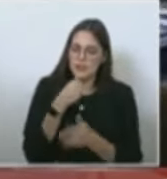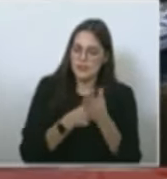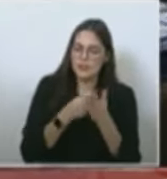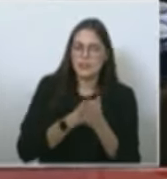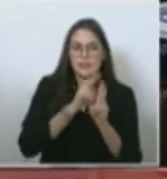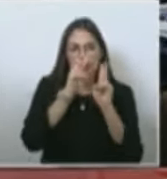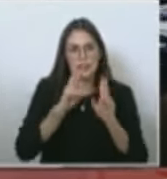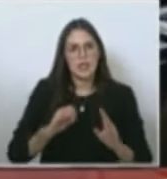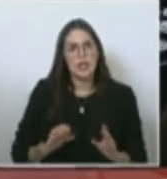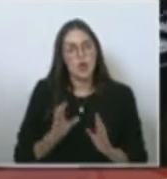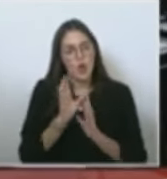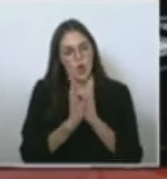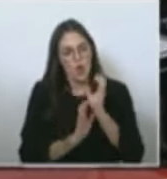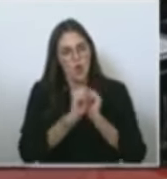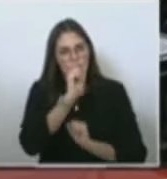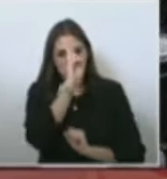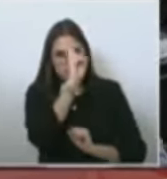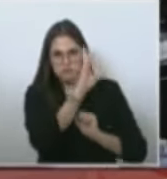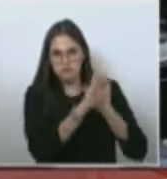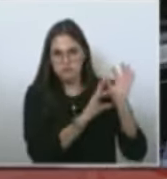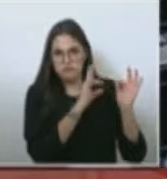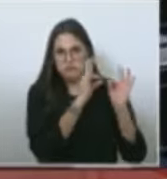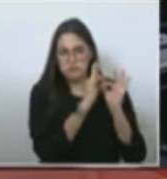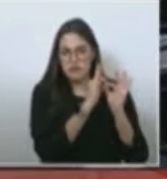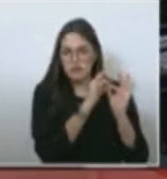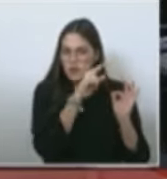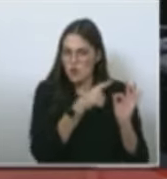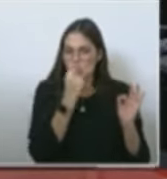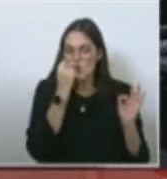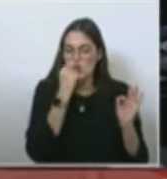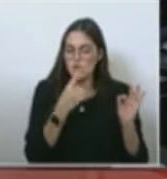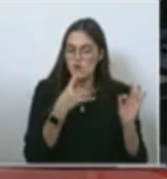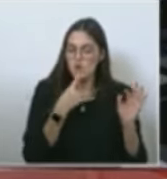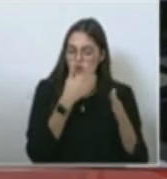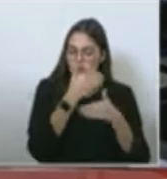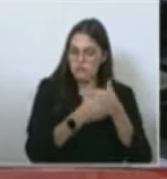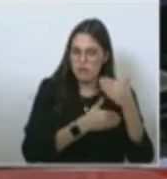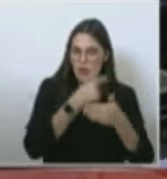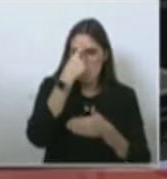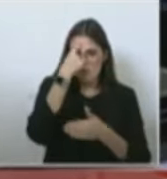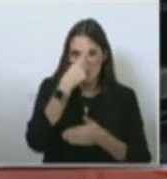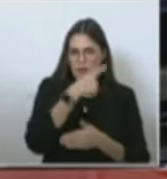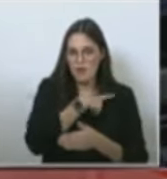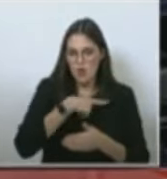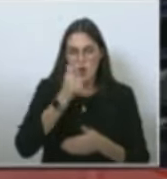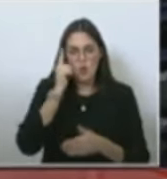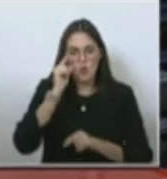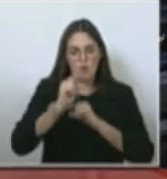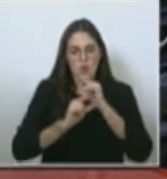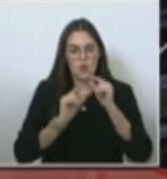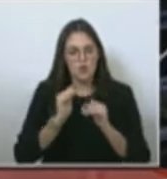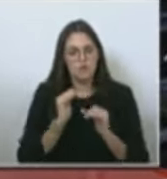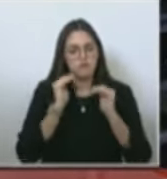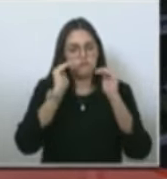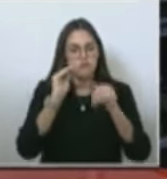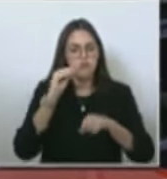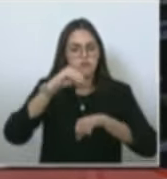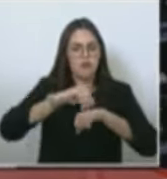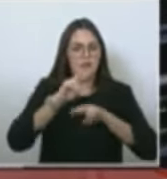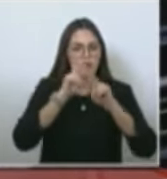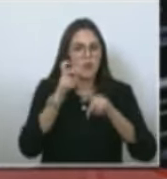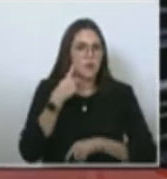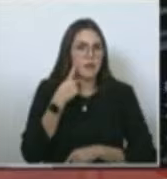mucho ojo, constitucionales, a su alcance para la toma del poder político. Esto es lo que